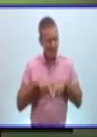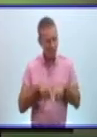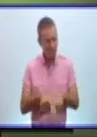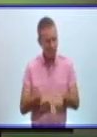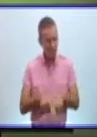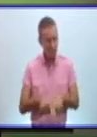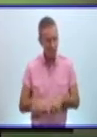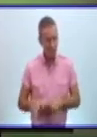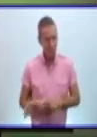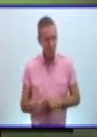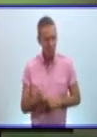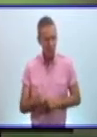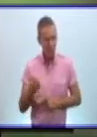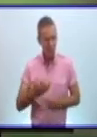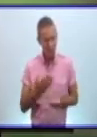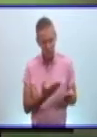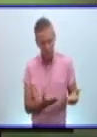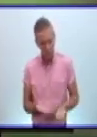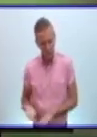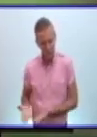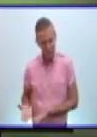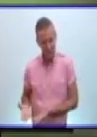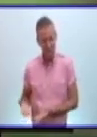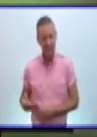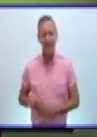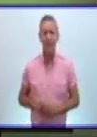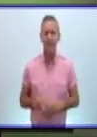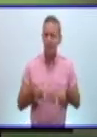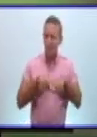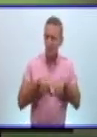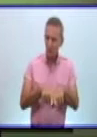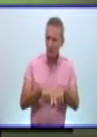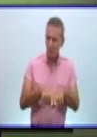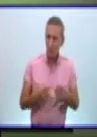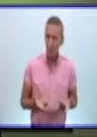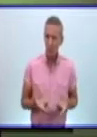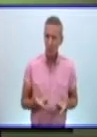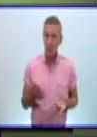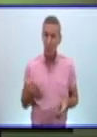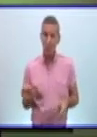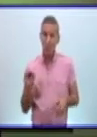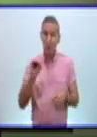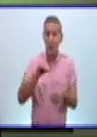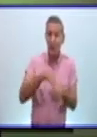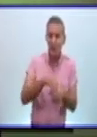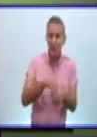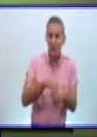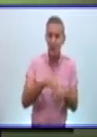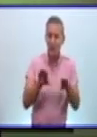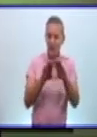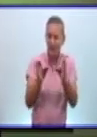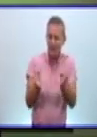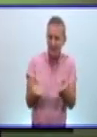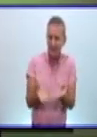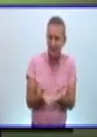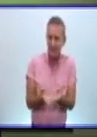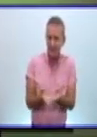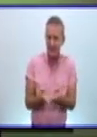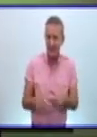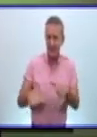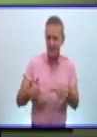todos bienvenidos a este espacio en el que juntos nos adentraremos en el fascinante mundo de la